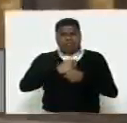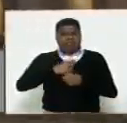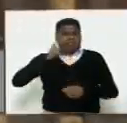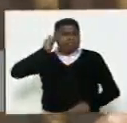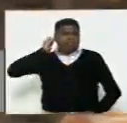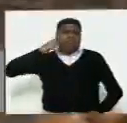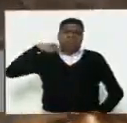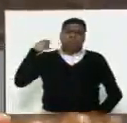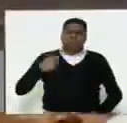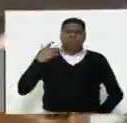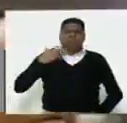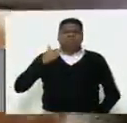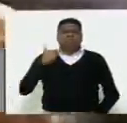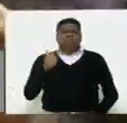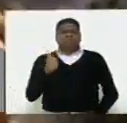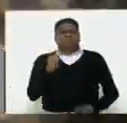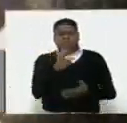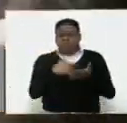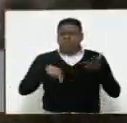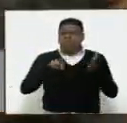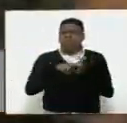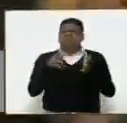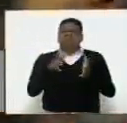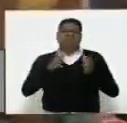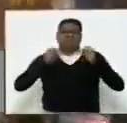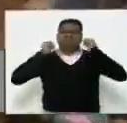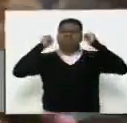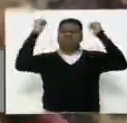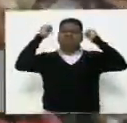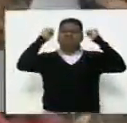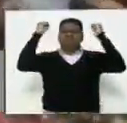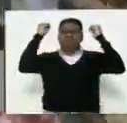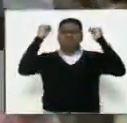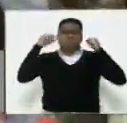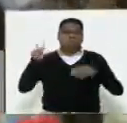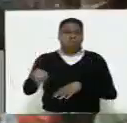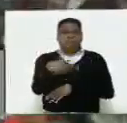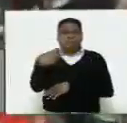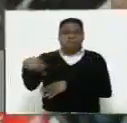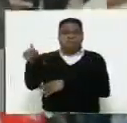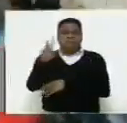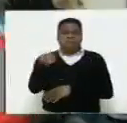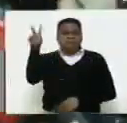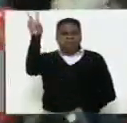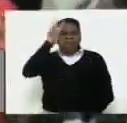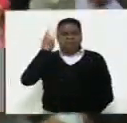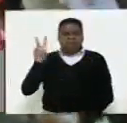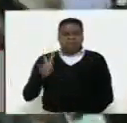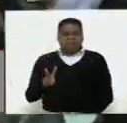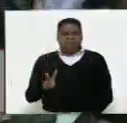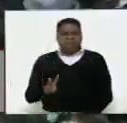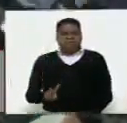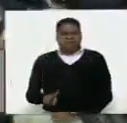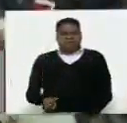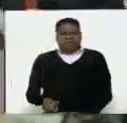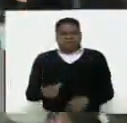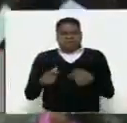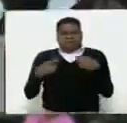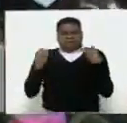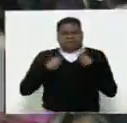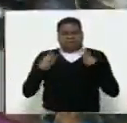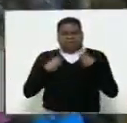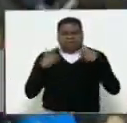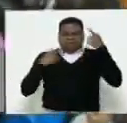feminista vuelva a triunfar en la patria venezolana. ¡Viva